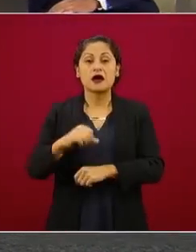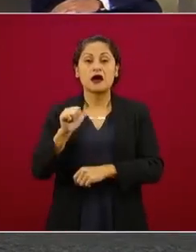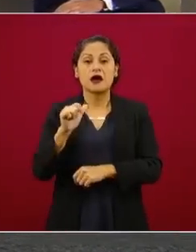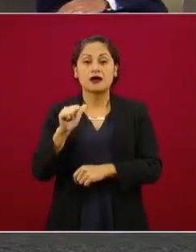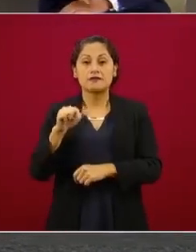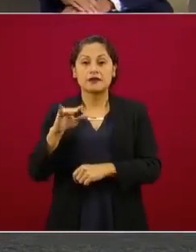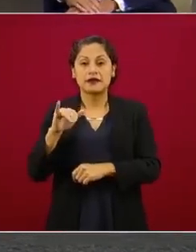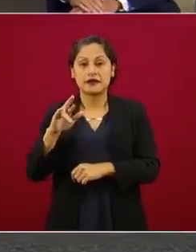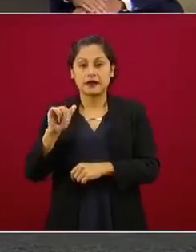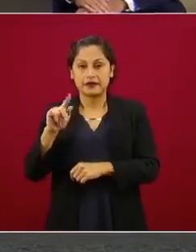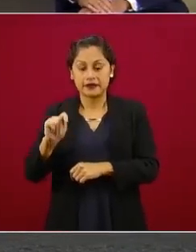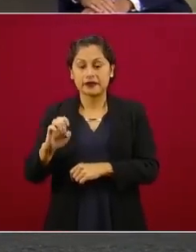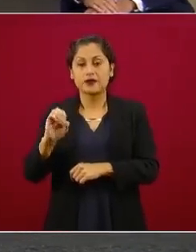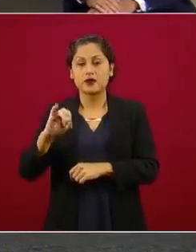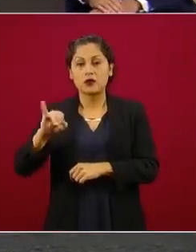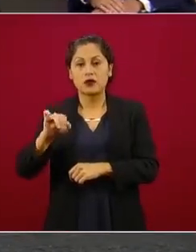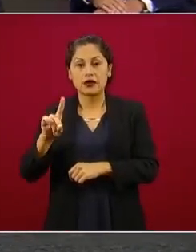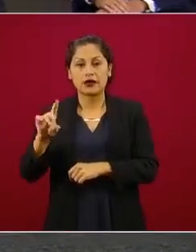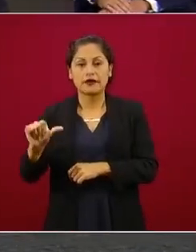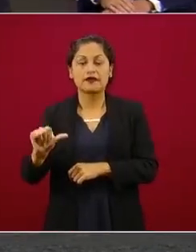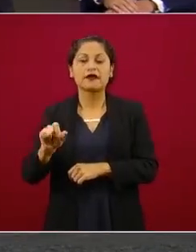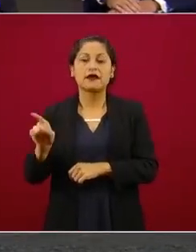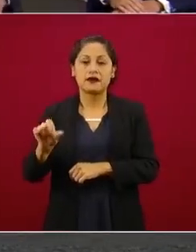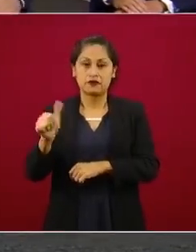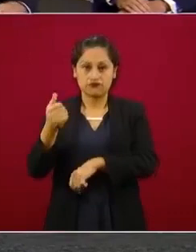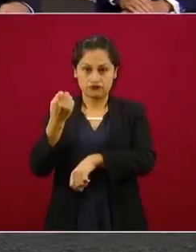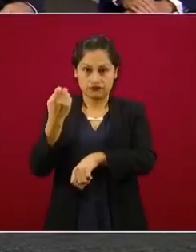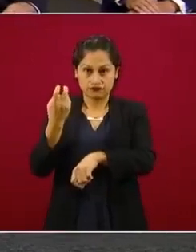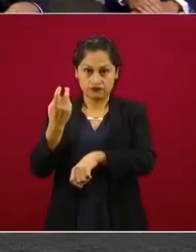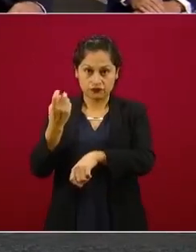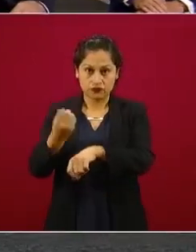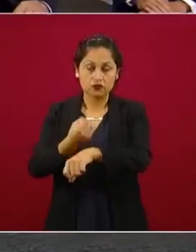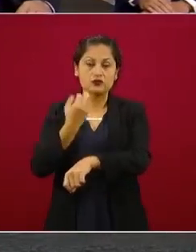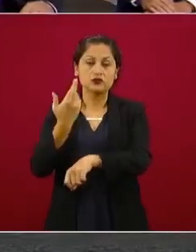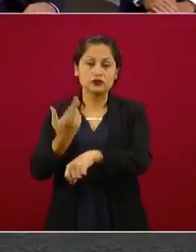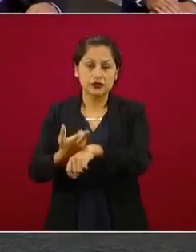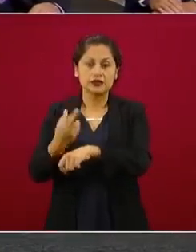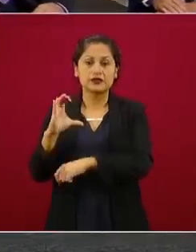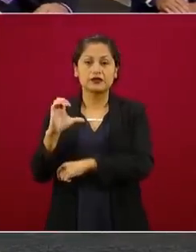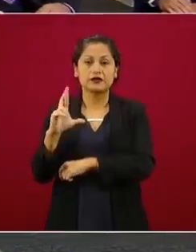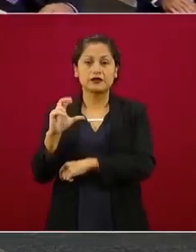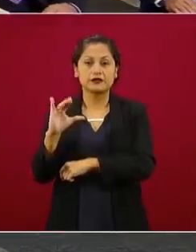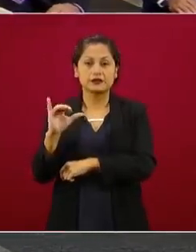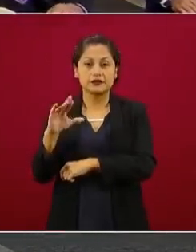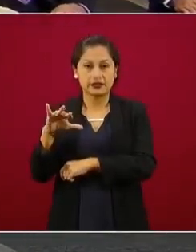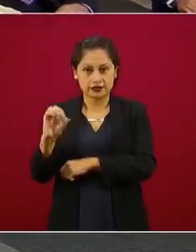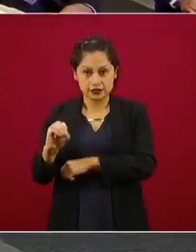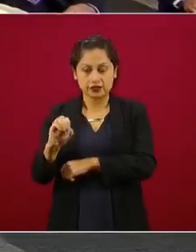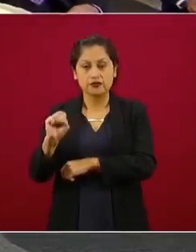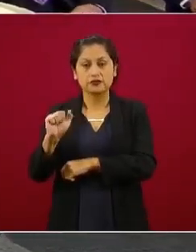y el general secretario Crescencio Sandoval.